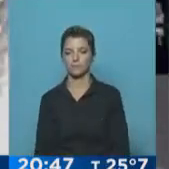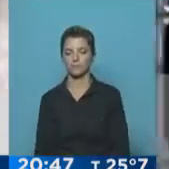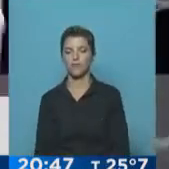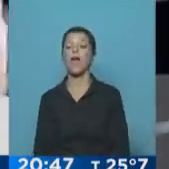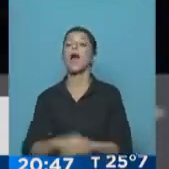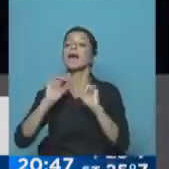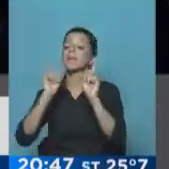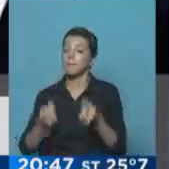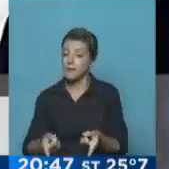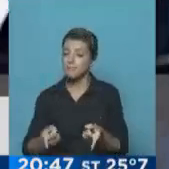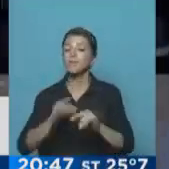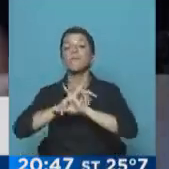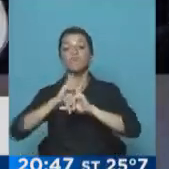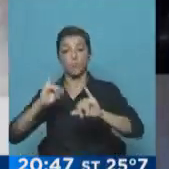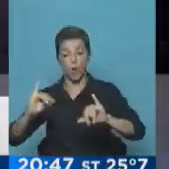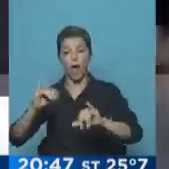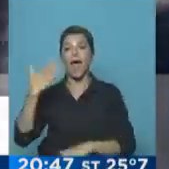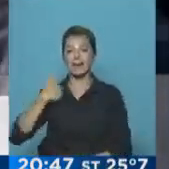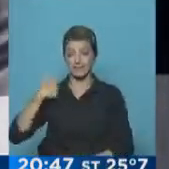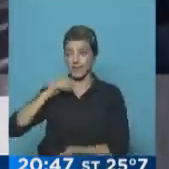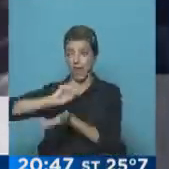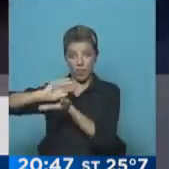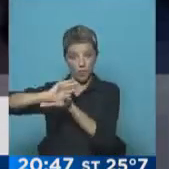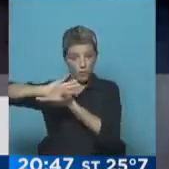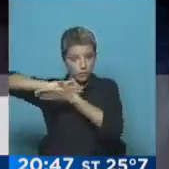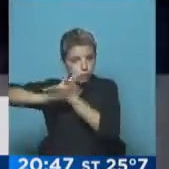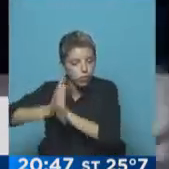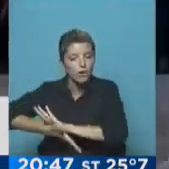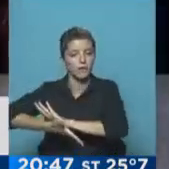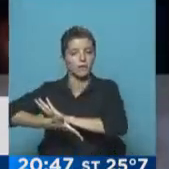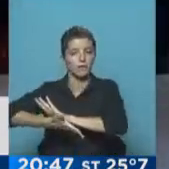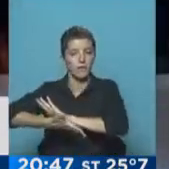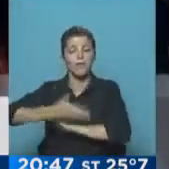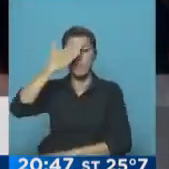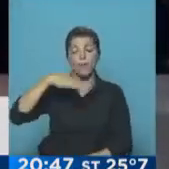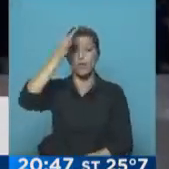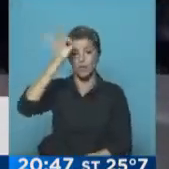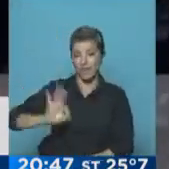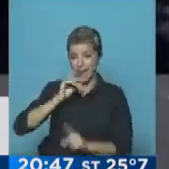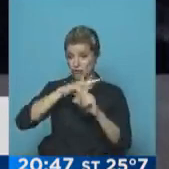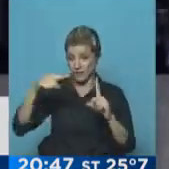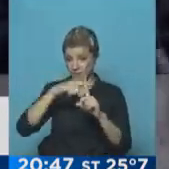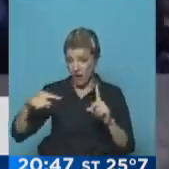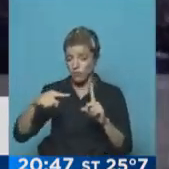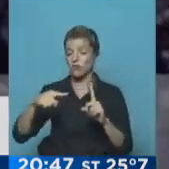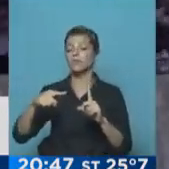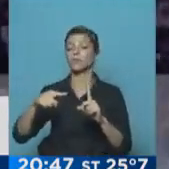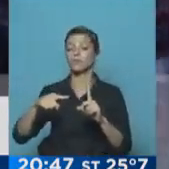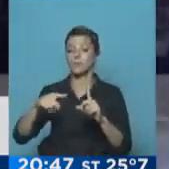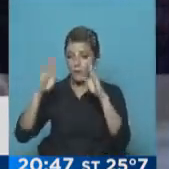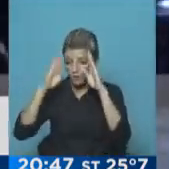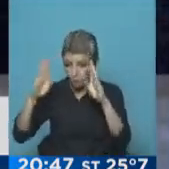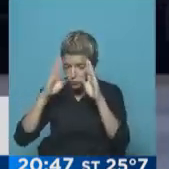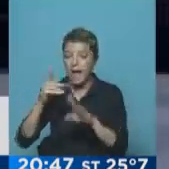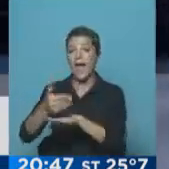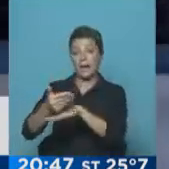También indicó que el país se había desendeudado durante la gestión de 12 años y medio, que incluyó a la de